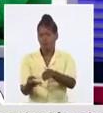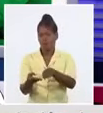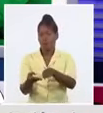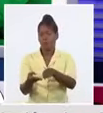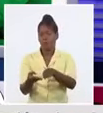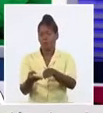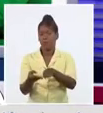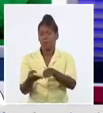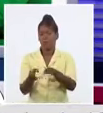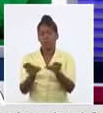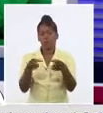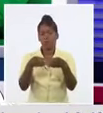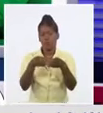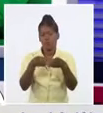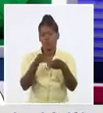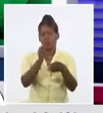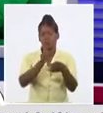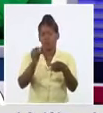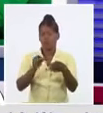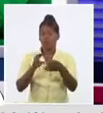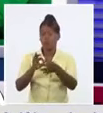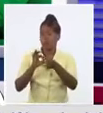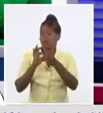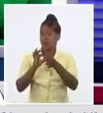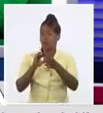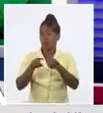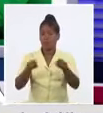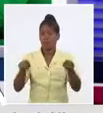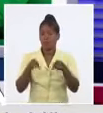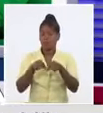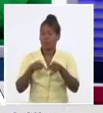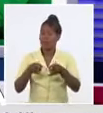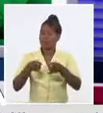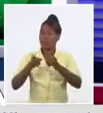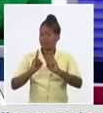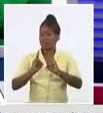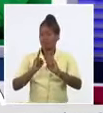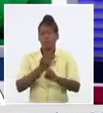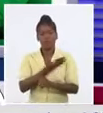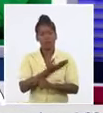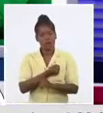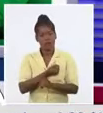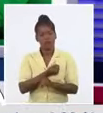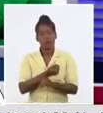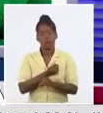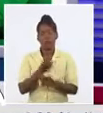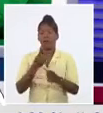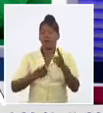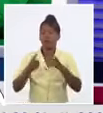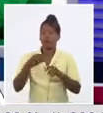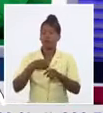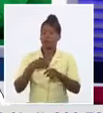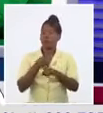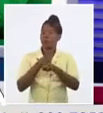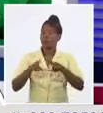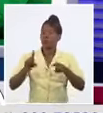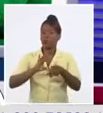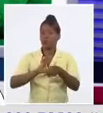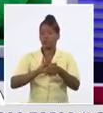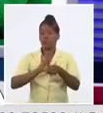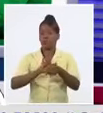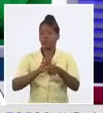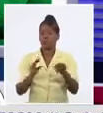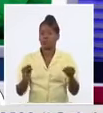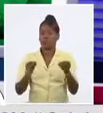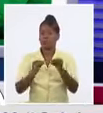quedan un grupo de pacientes graves, críticos, que lamentablemente a veces hacen un grupo de complicaciones, y es lo que